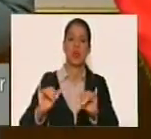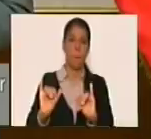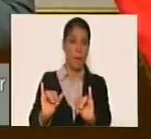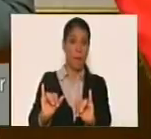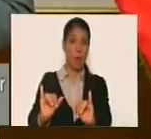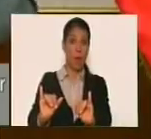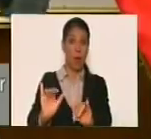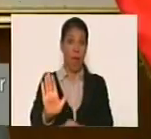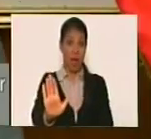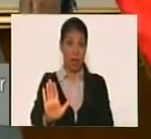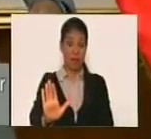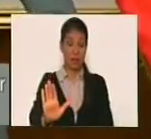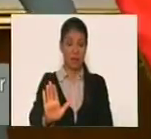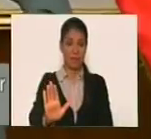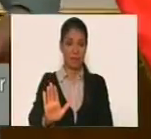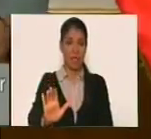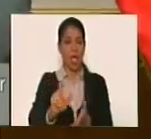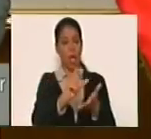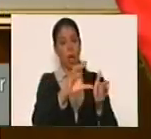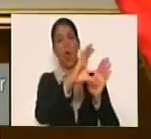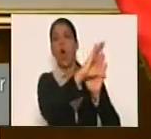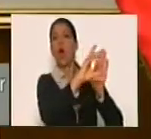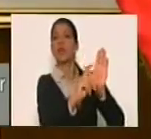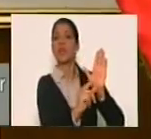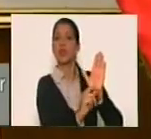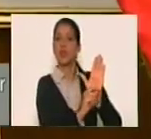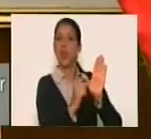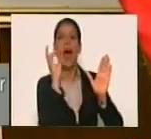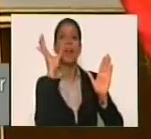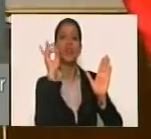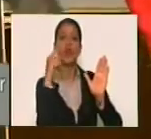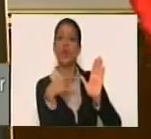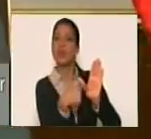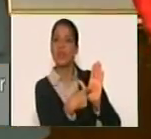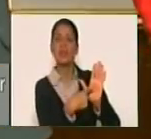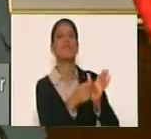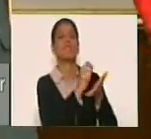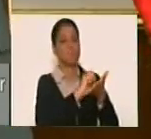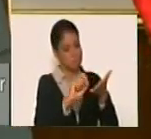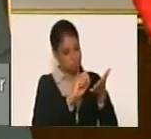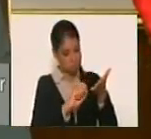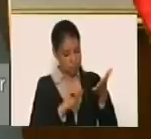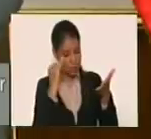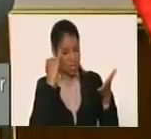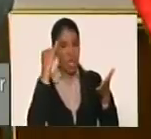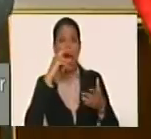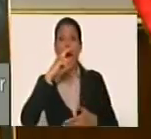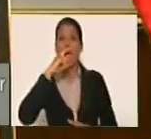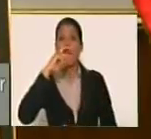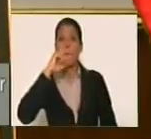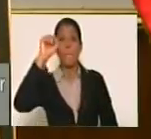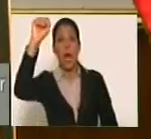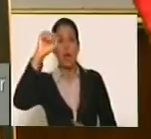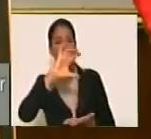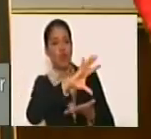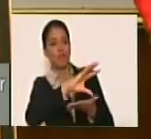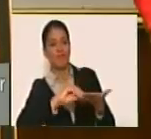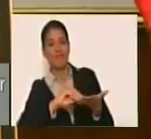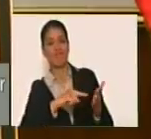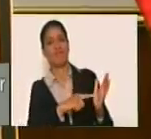pueblo. Y así se recogió en la Constitución. Y así el presidente Maduro lo aplicó